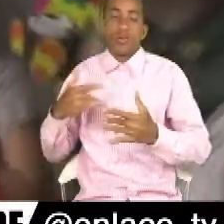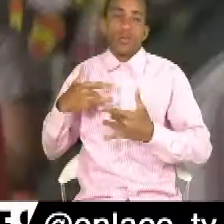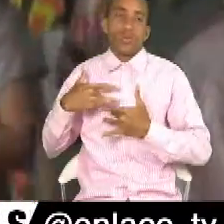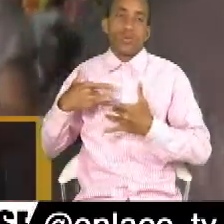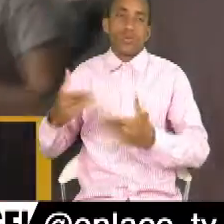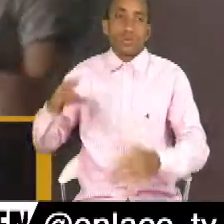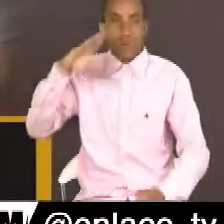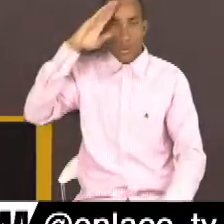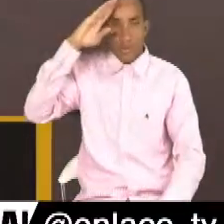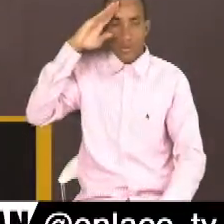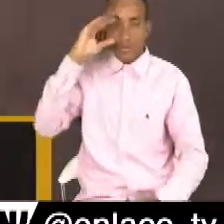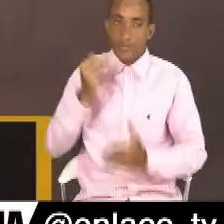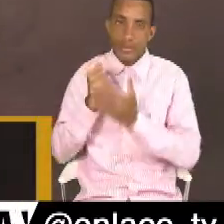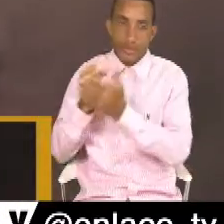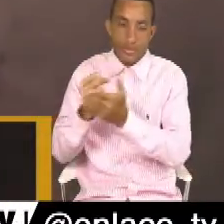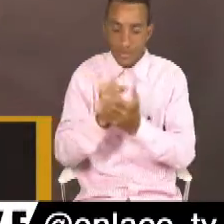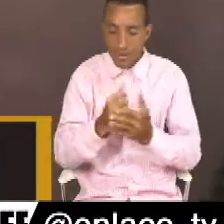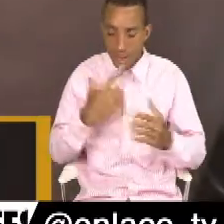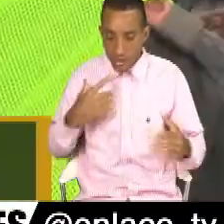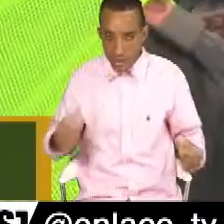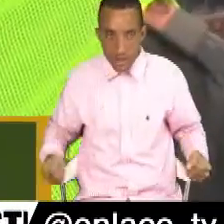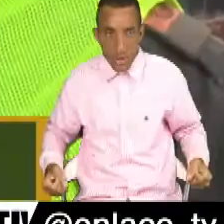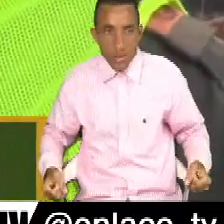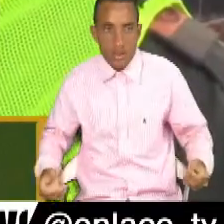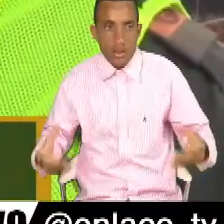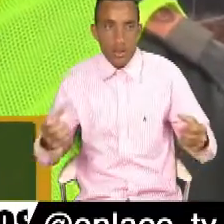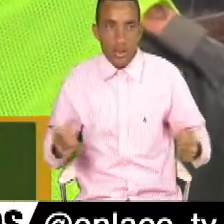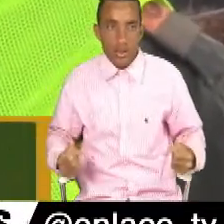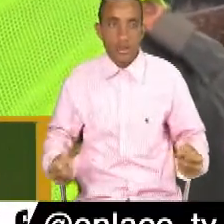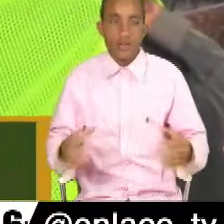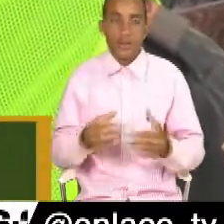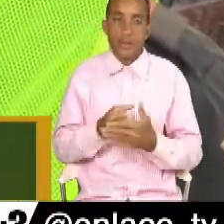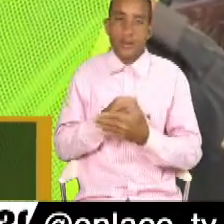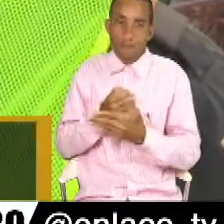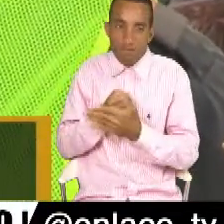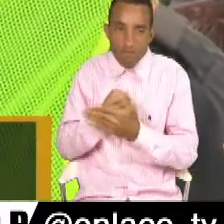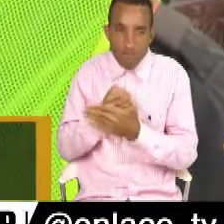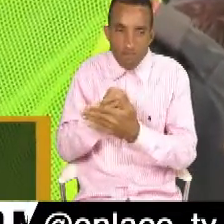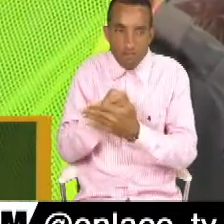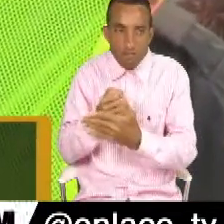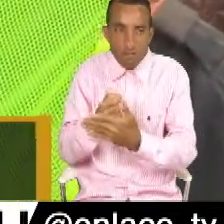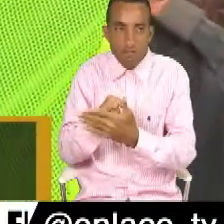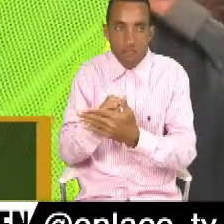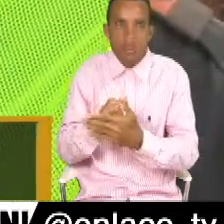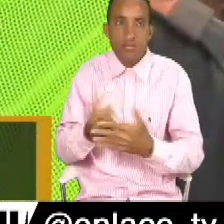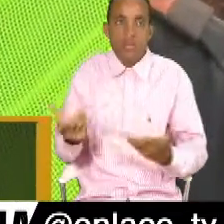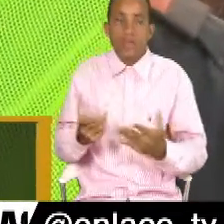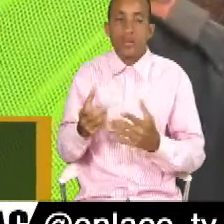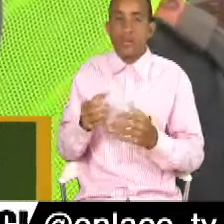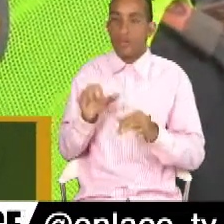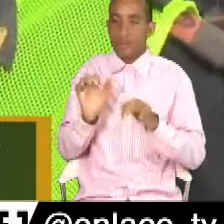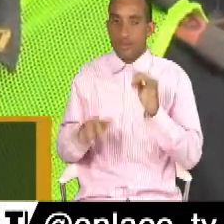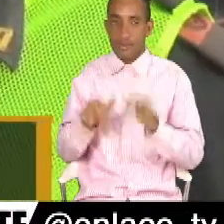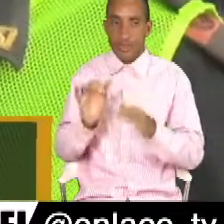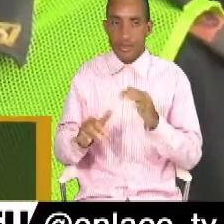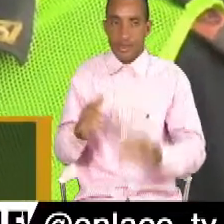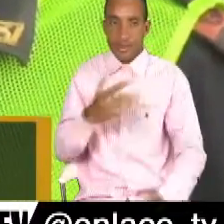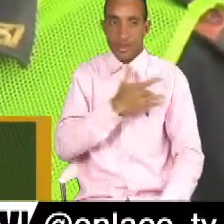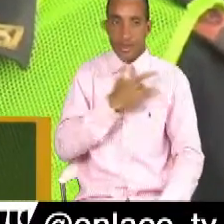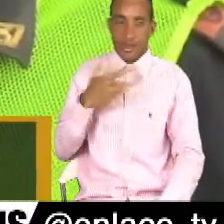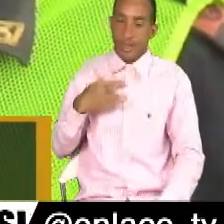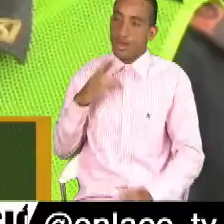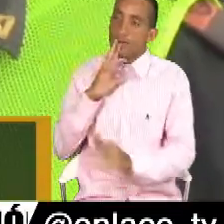Lo ayudará a mejorar su calidad de vida. Se realiza una gestión mediante la Secretaría de Salud, donde nos dan una